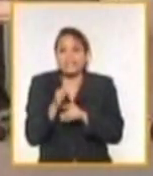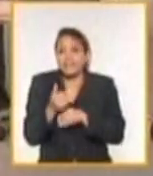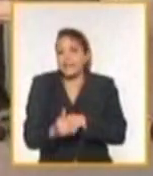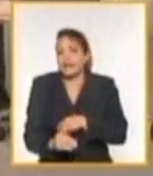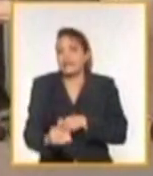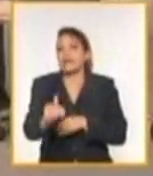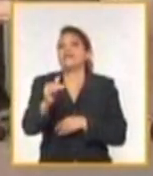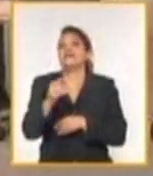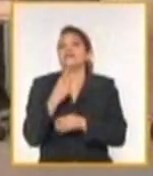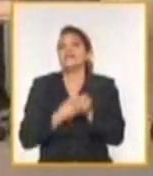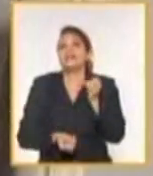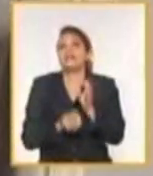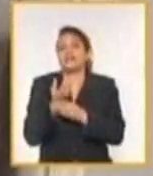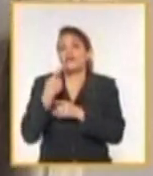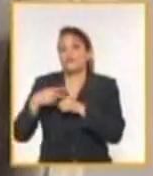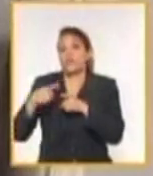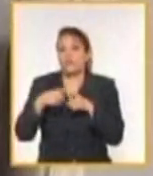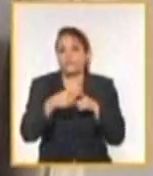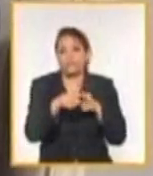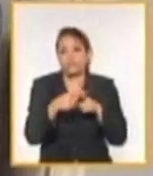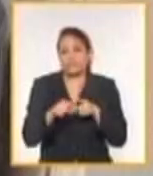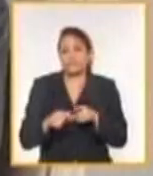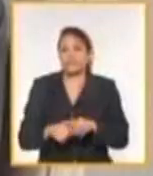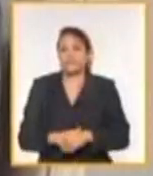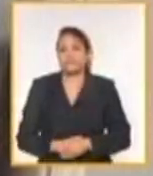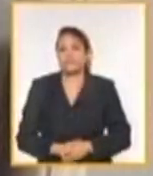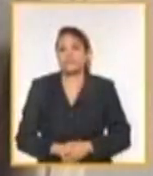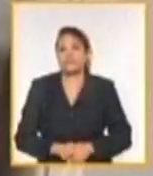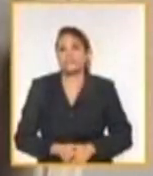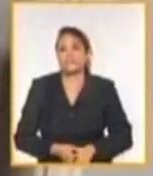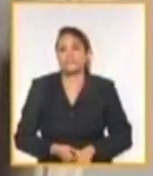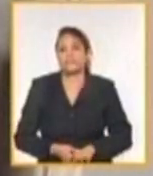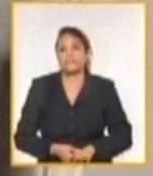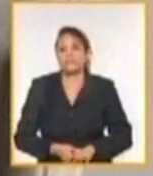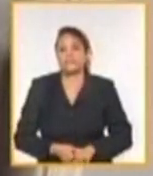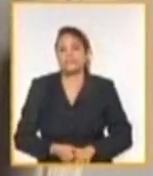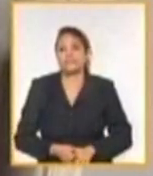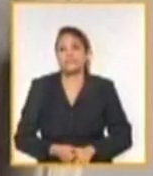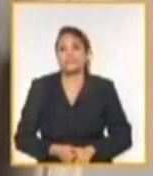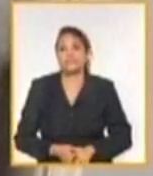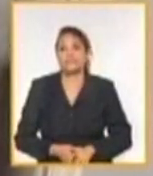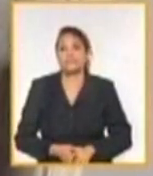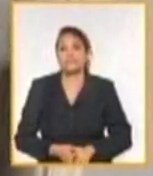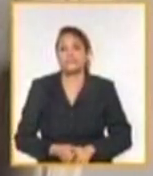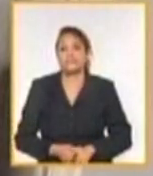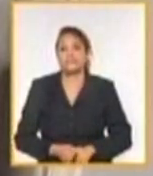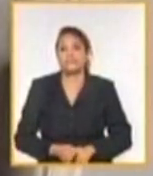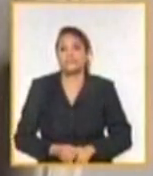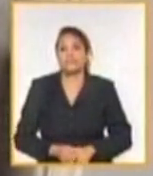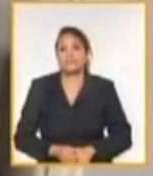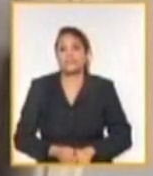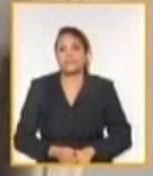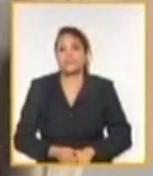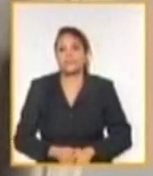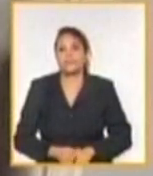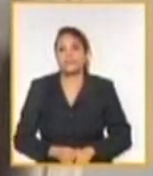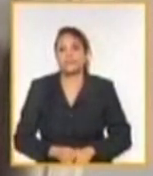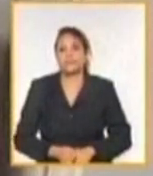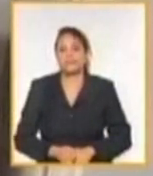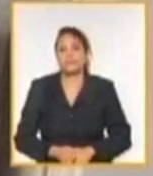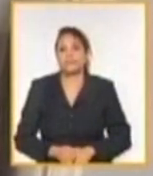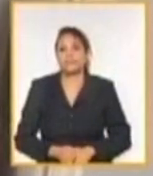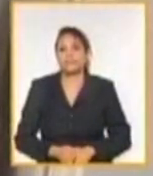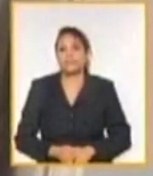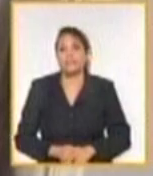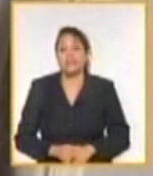¿no? Y realmente yo creo que haber dirigido la campaña de alfabetización